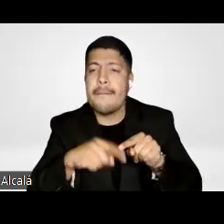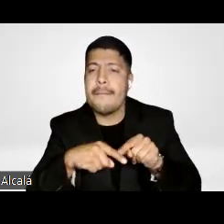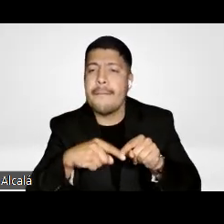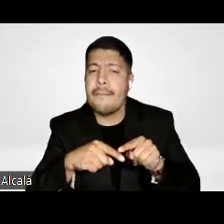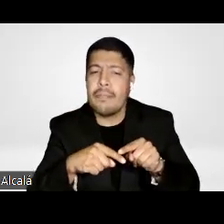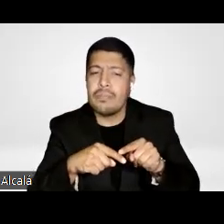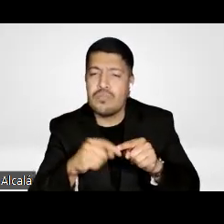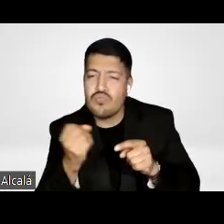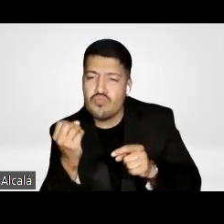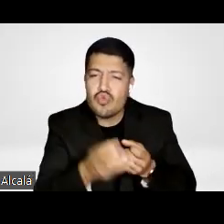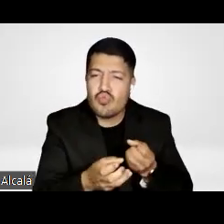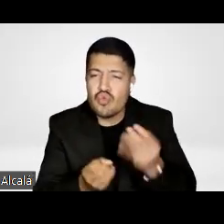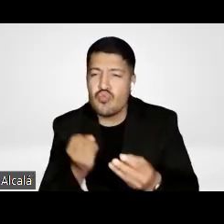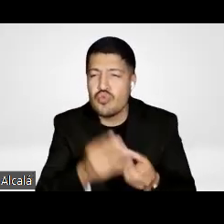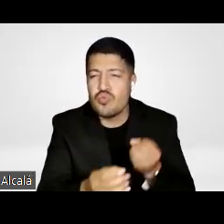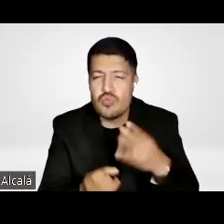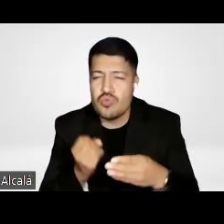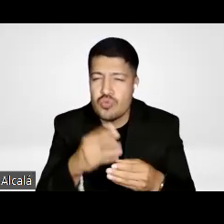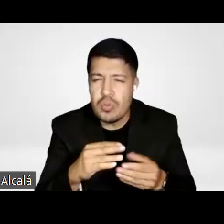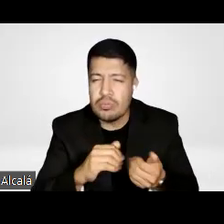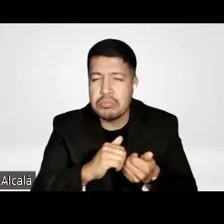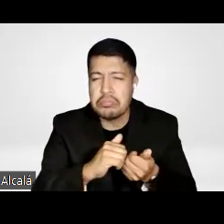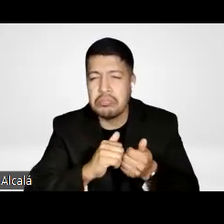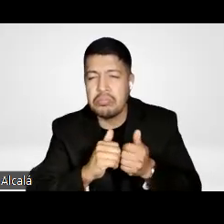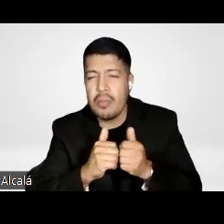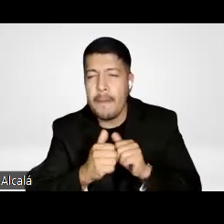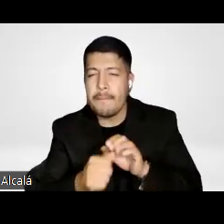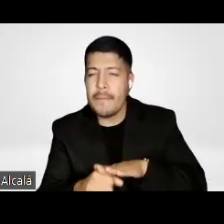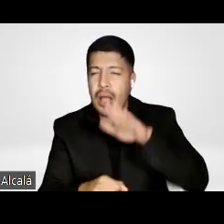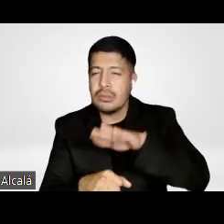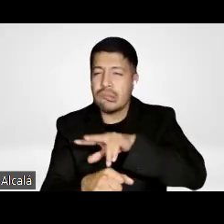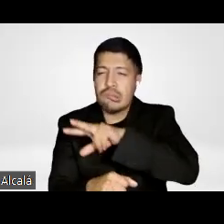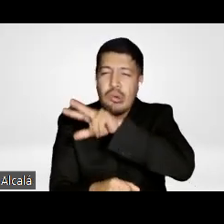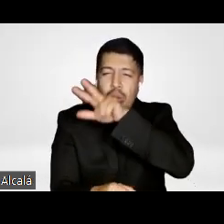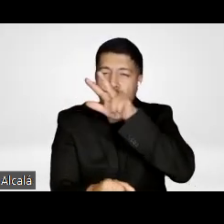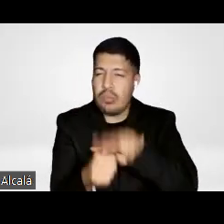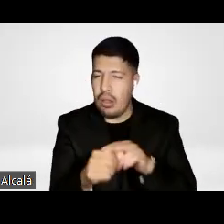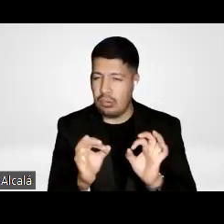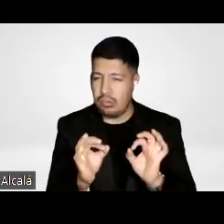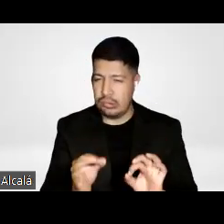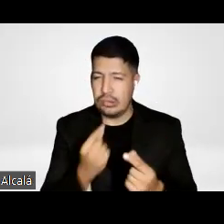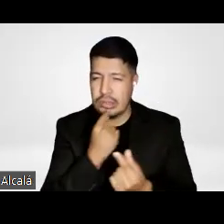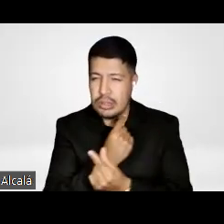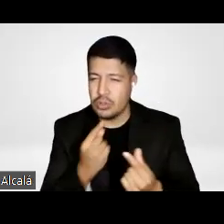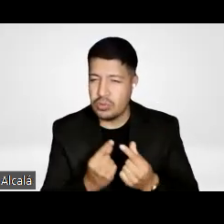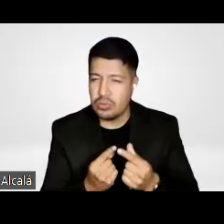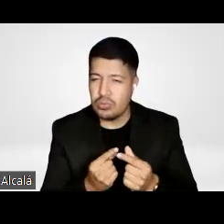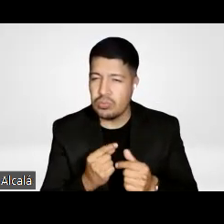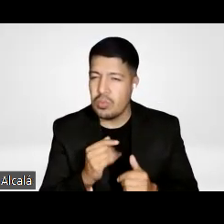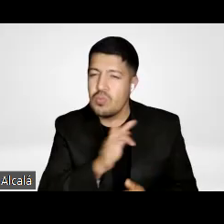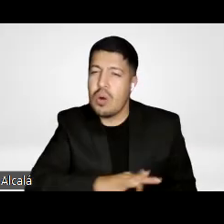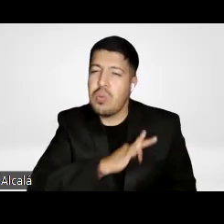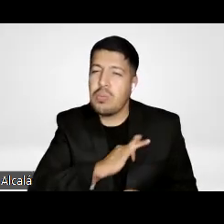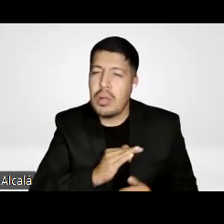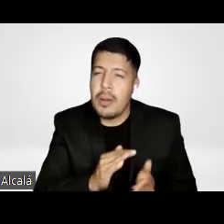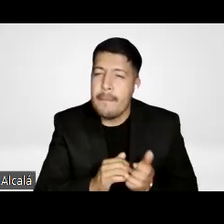lo lleven hacia un carril lo más cercano a la normalidad y que maximice el desarrollo de cada niño. ¿Cómo pasa esto? Bueno, mediante